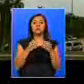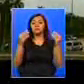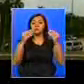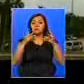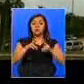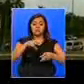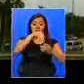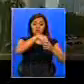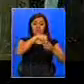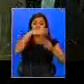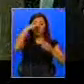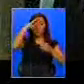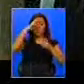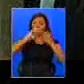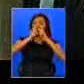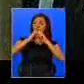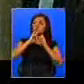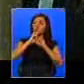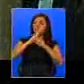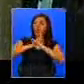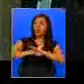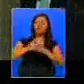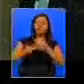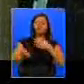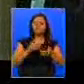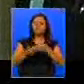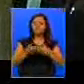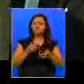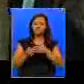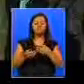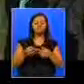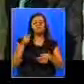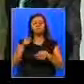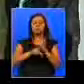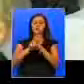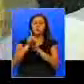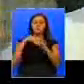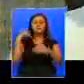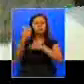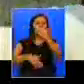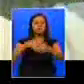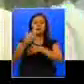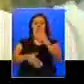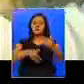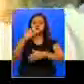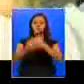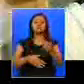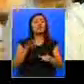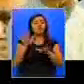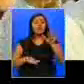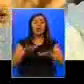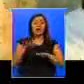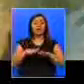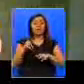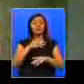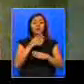fortalecido su soberanía, fortalecido su dignidad, y lo único que ha conseguido el bloqueo, no nos engañemos, quizás no puedan